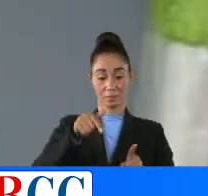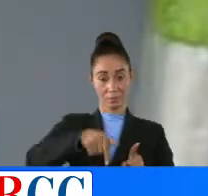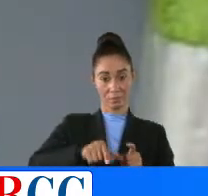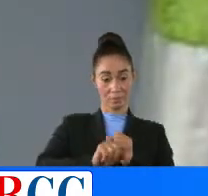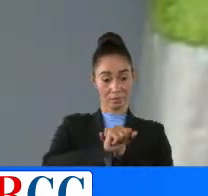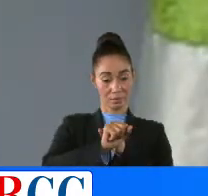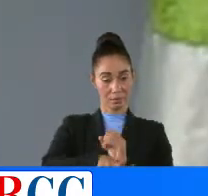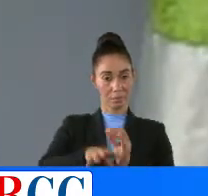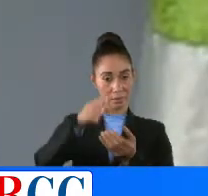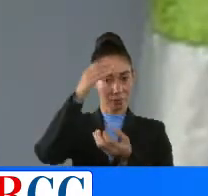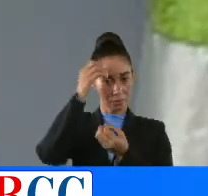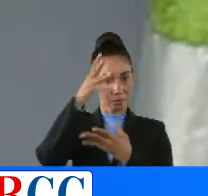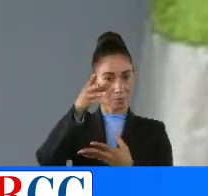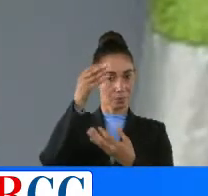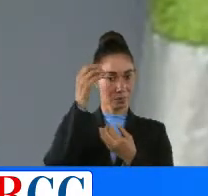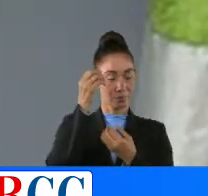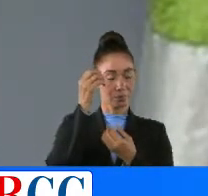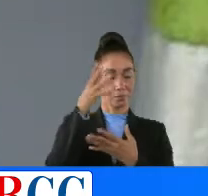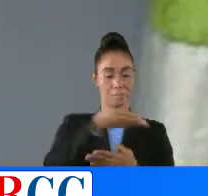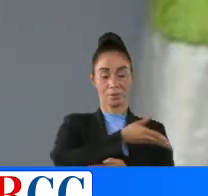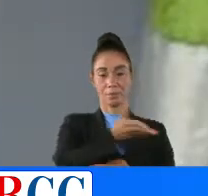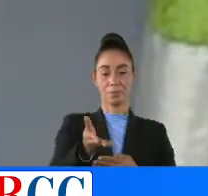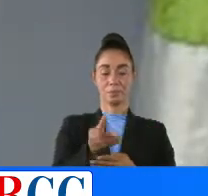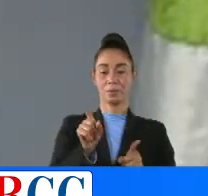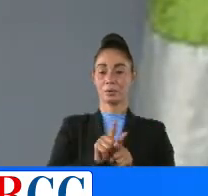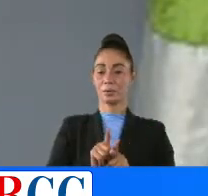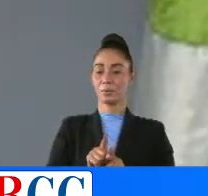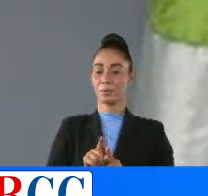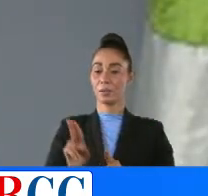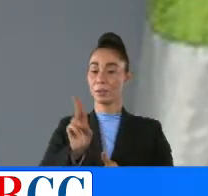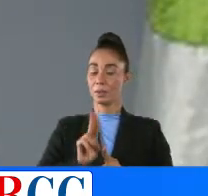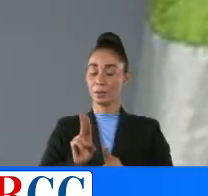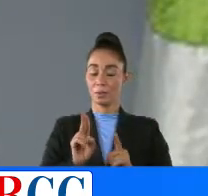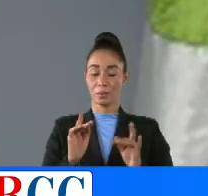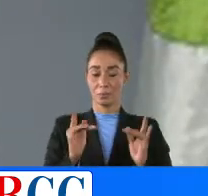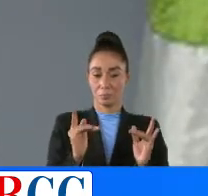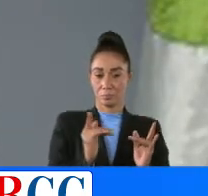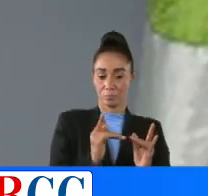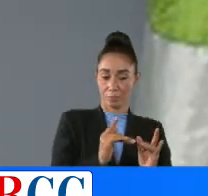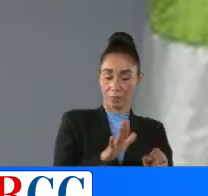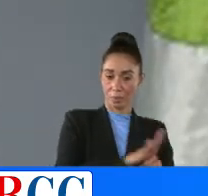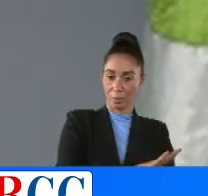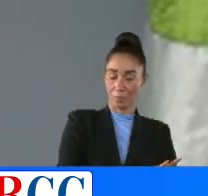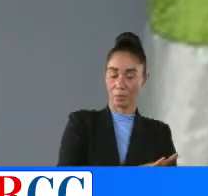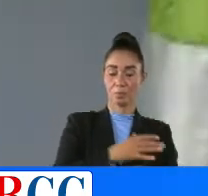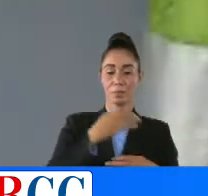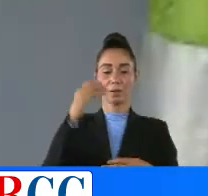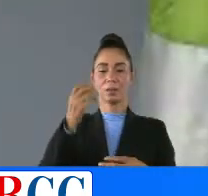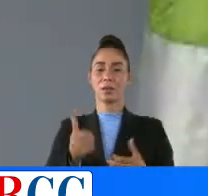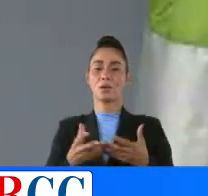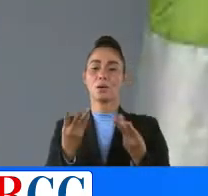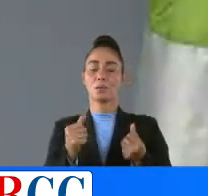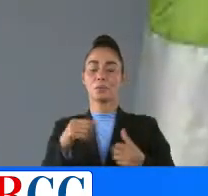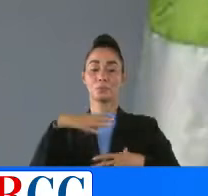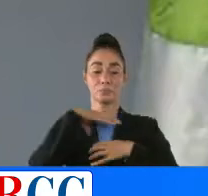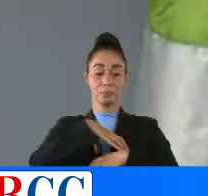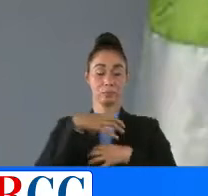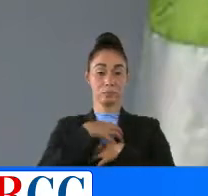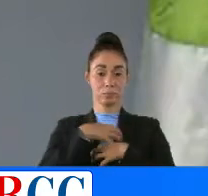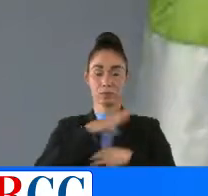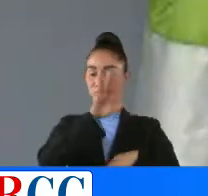de uso de camas, unidades de cuidados intensivos y de ventilación en el